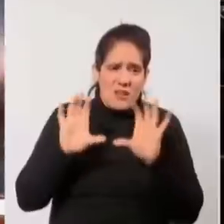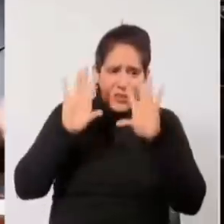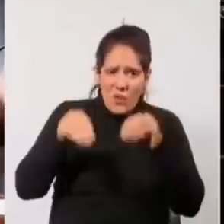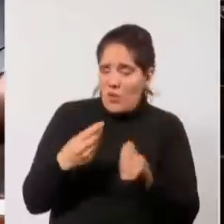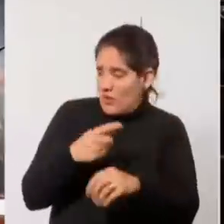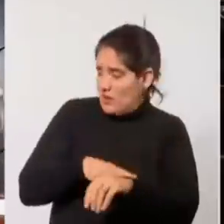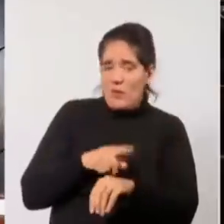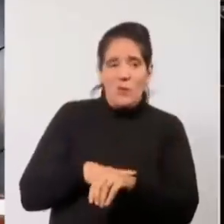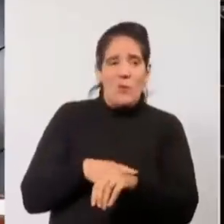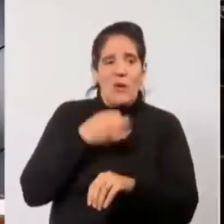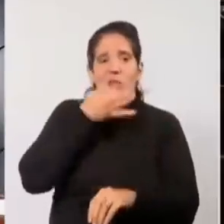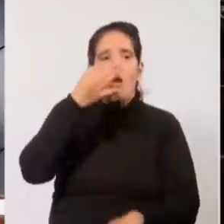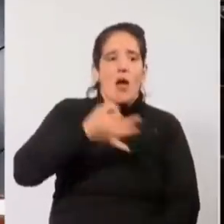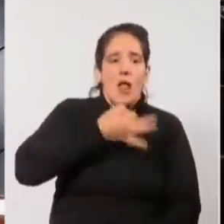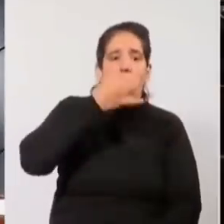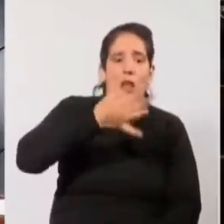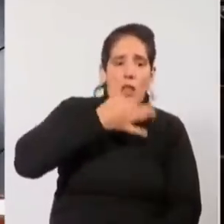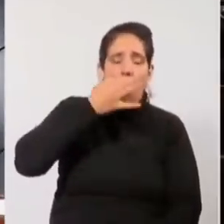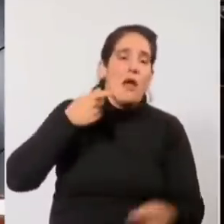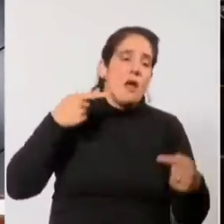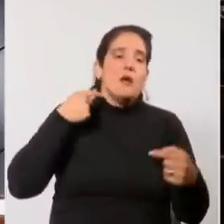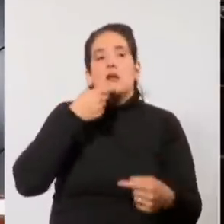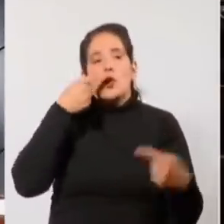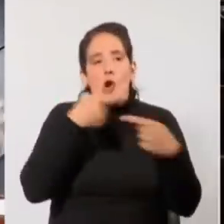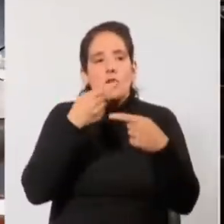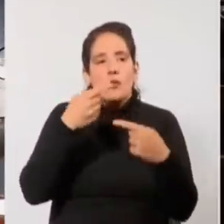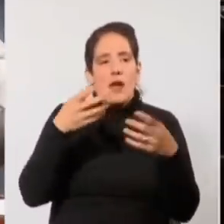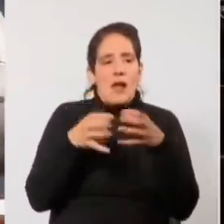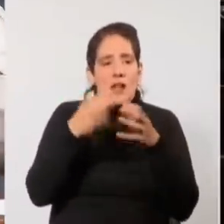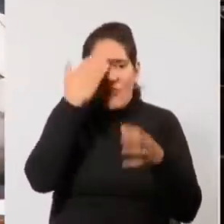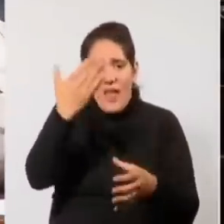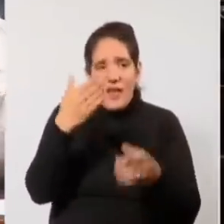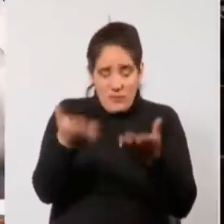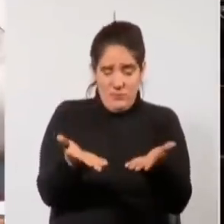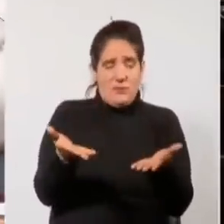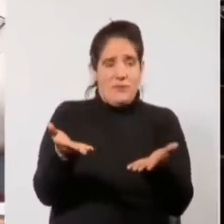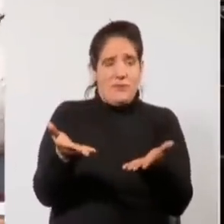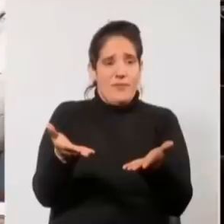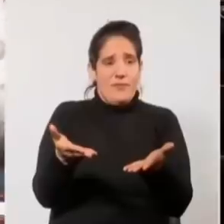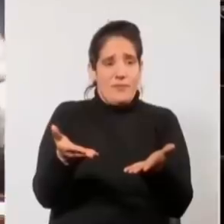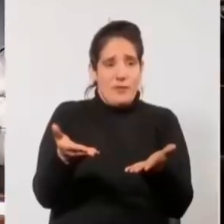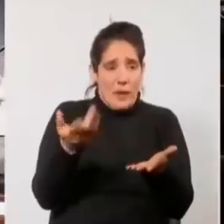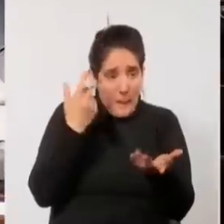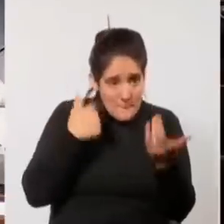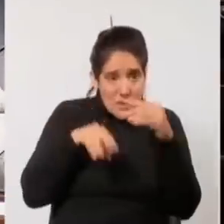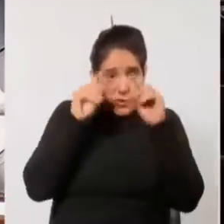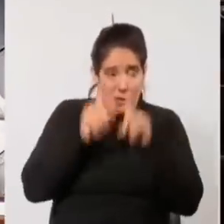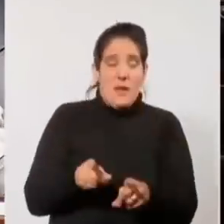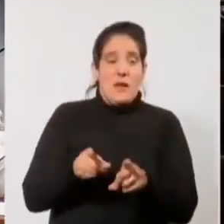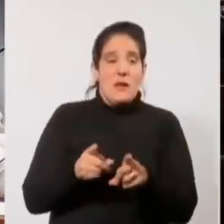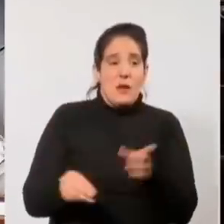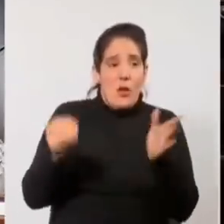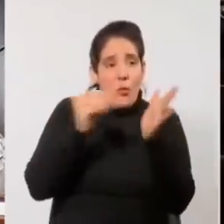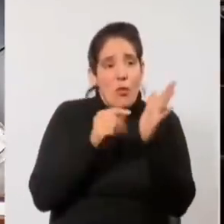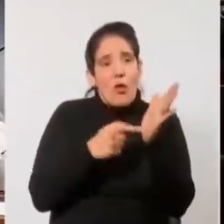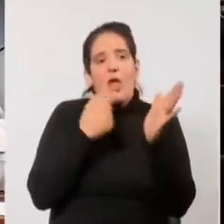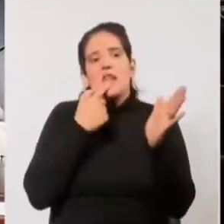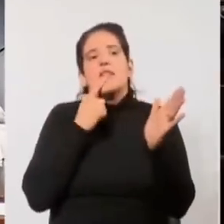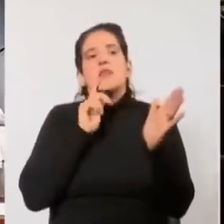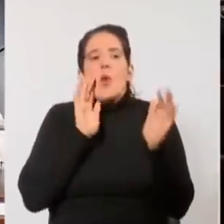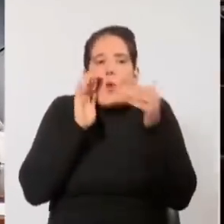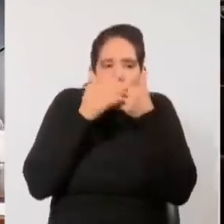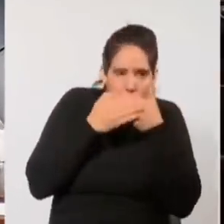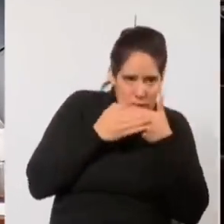este tiempo, que es hablar en contra del Frente Amplio. Es de lo que se dedica, pero además de decirnos cómplices